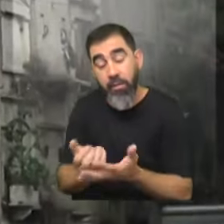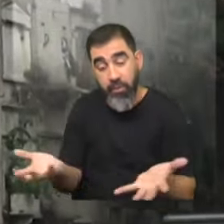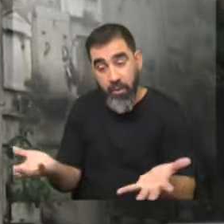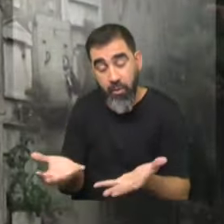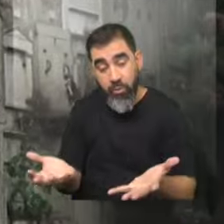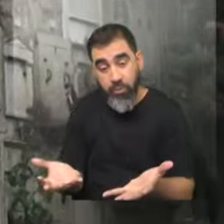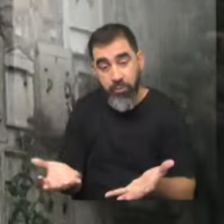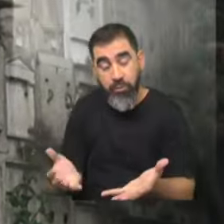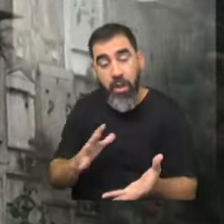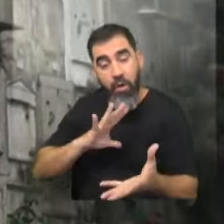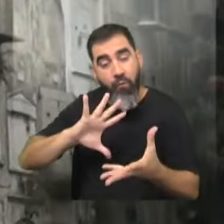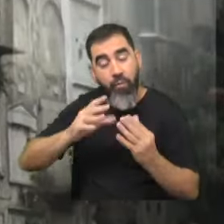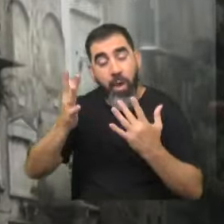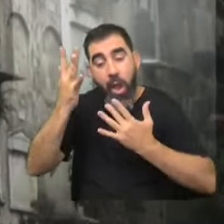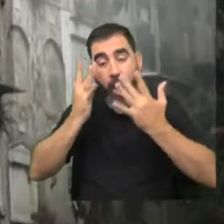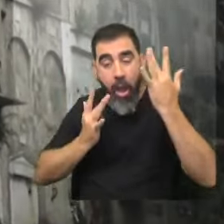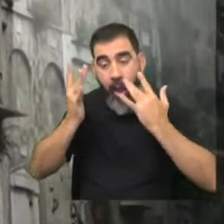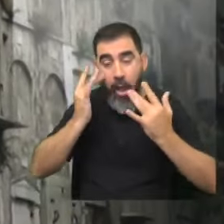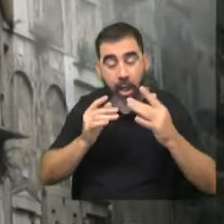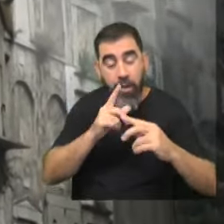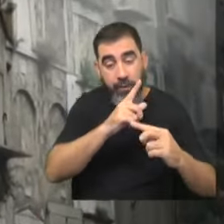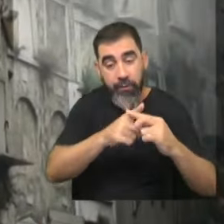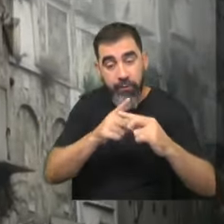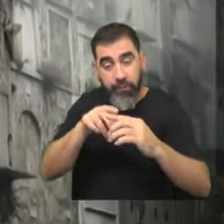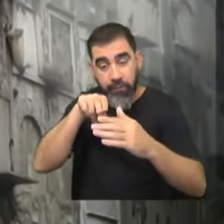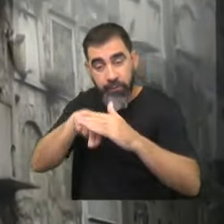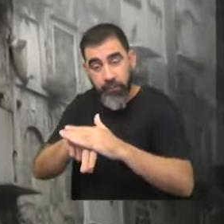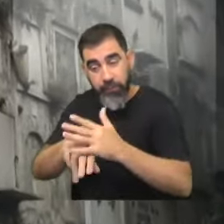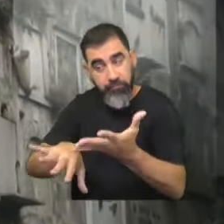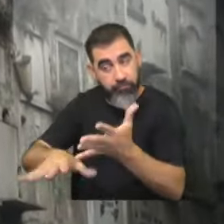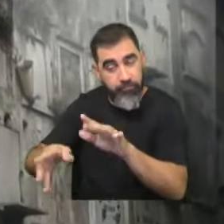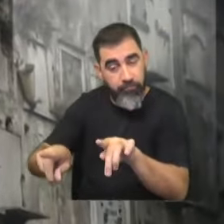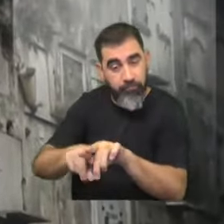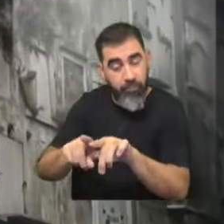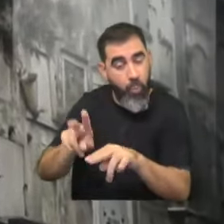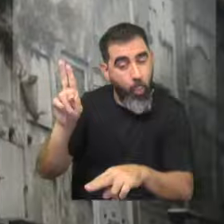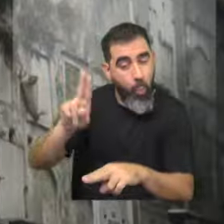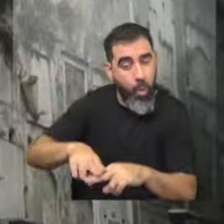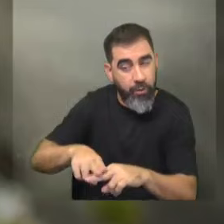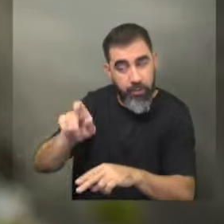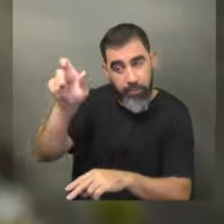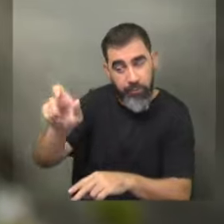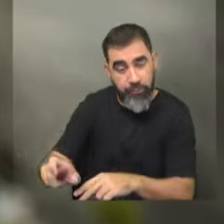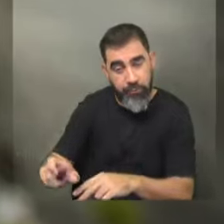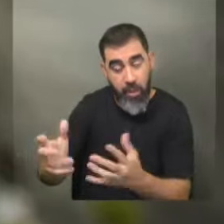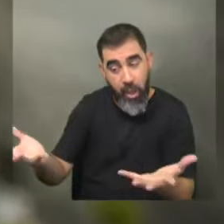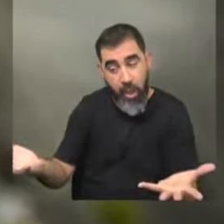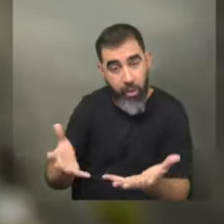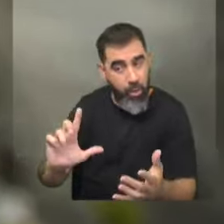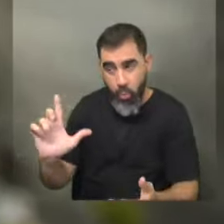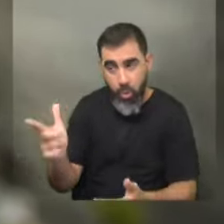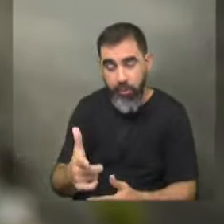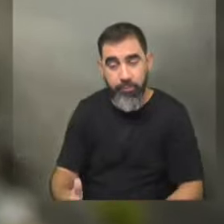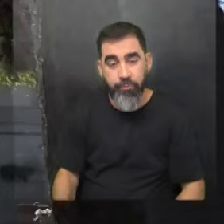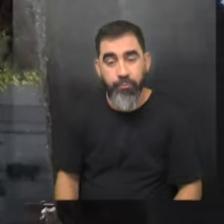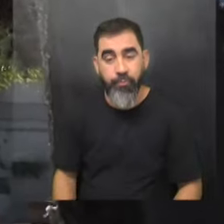Tenemos algunas formas de arte funerario que nos indican una proximidad con la muerte de esos pobladores que al día de hoy no la vemos.